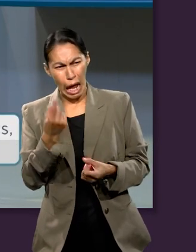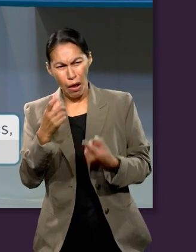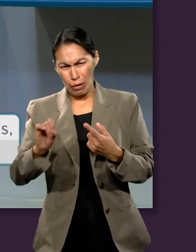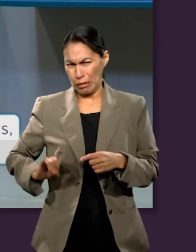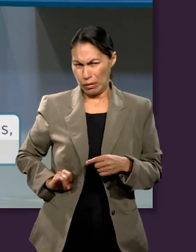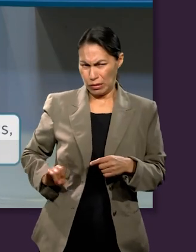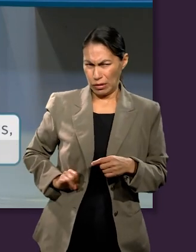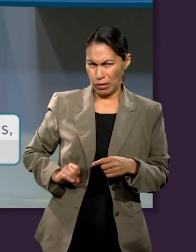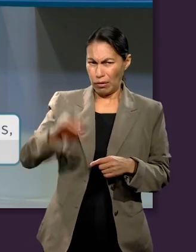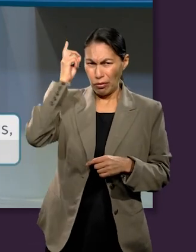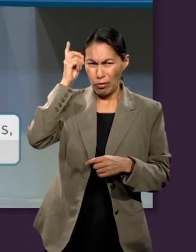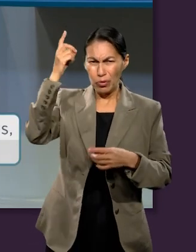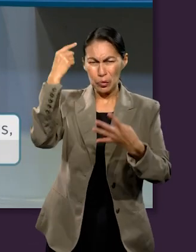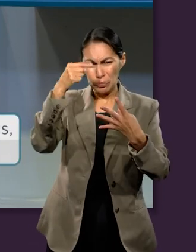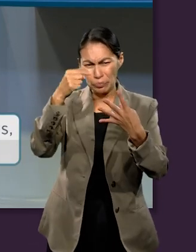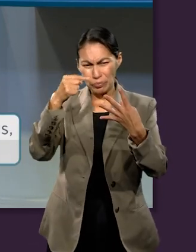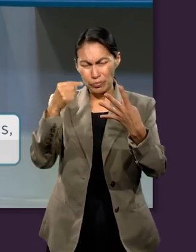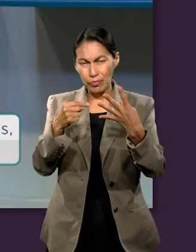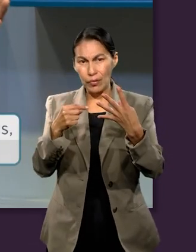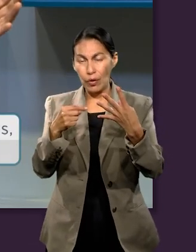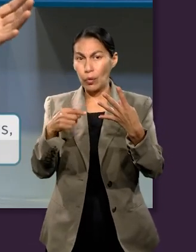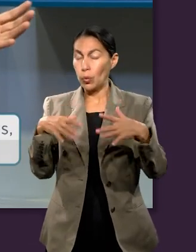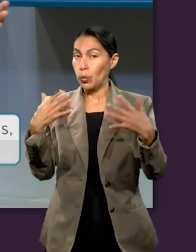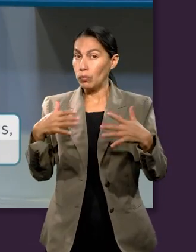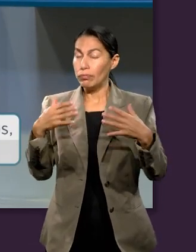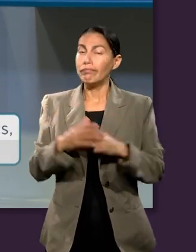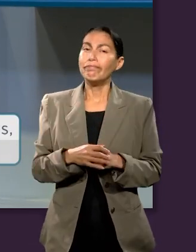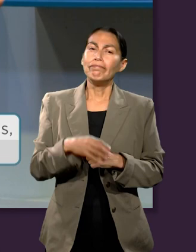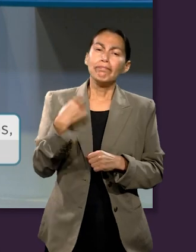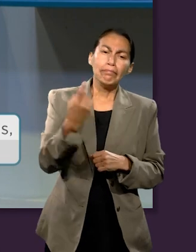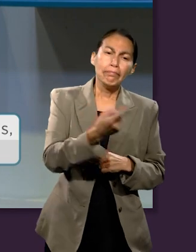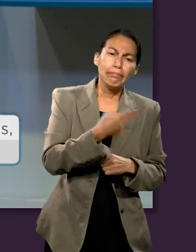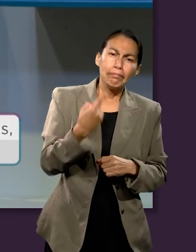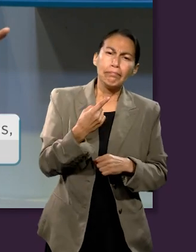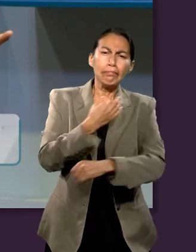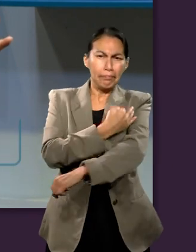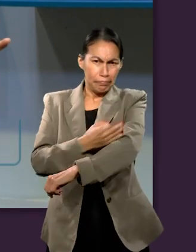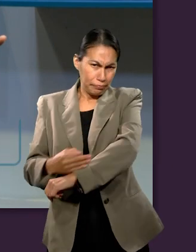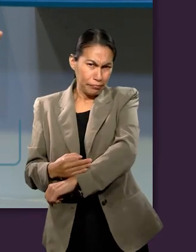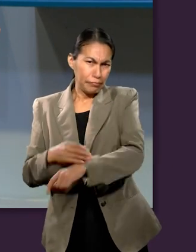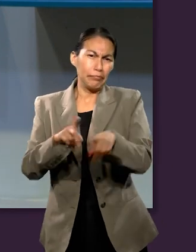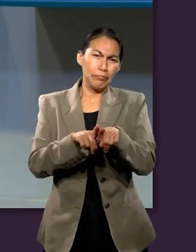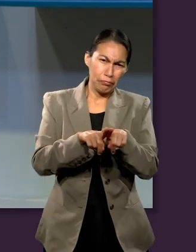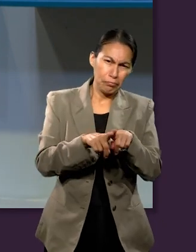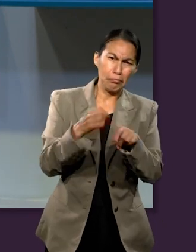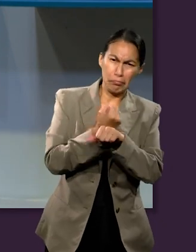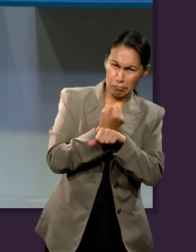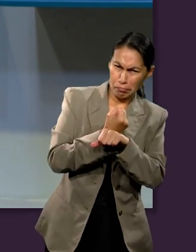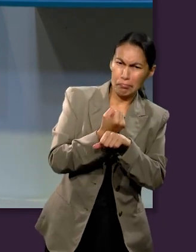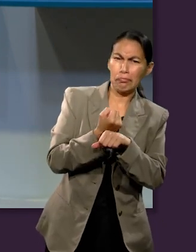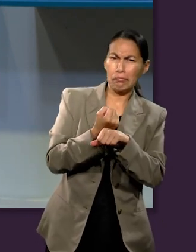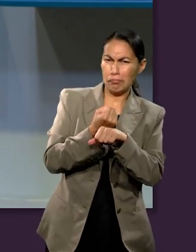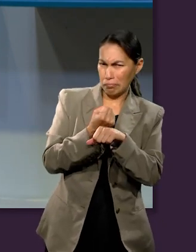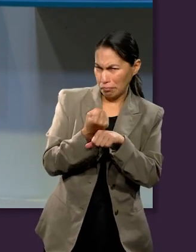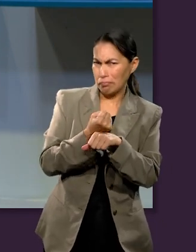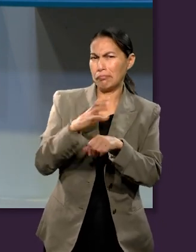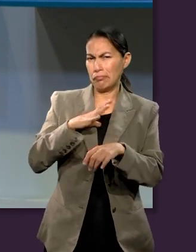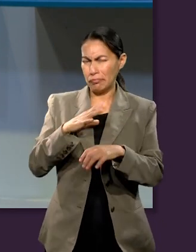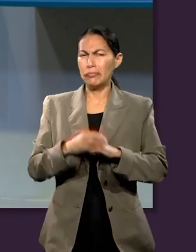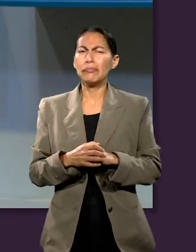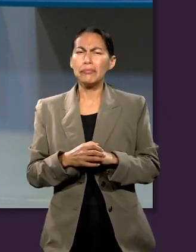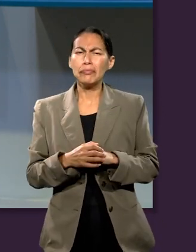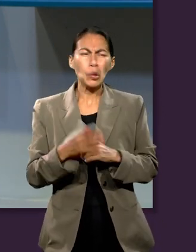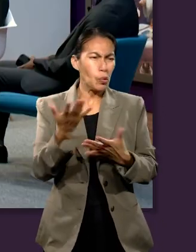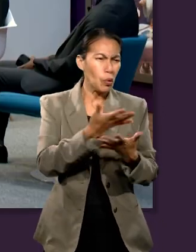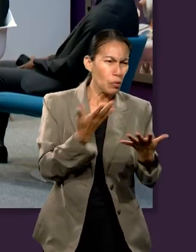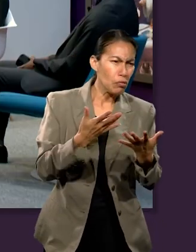las cualidades de dios me podemos todos somos parte de una familia hermanos de sangre hermanas